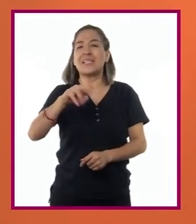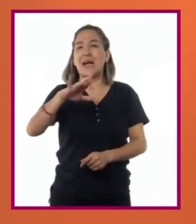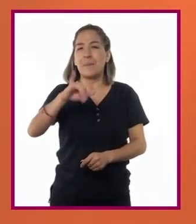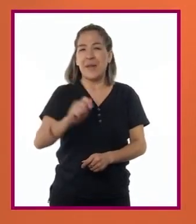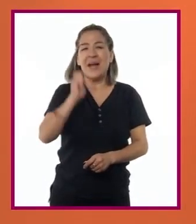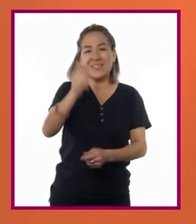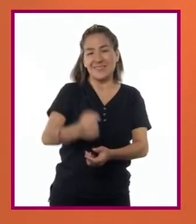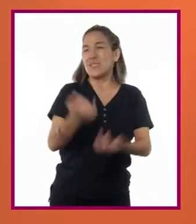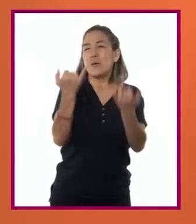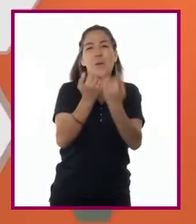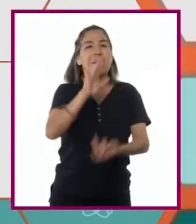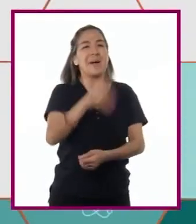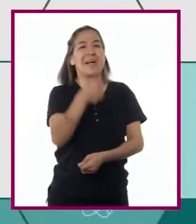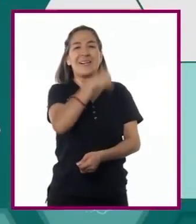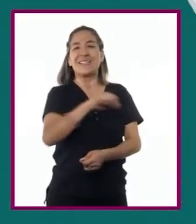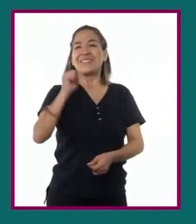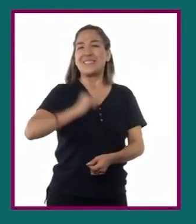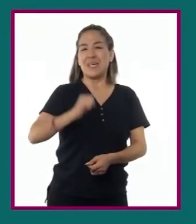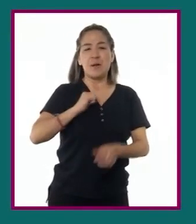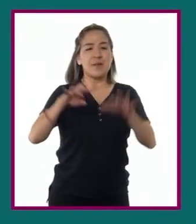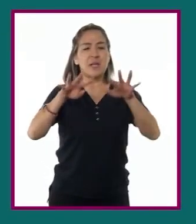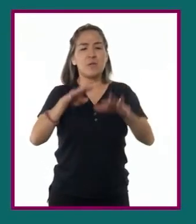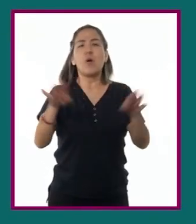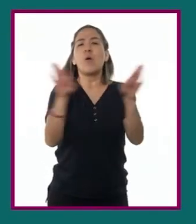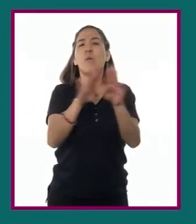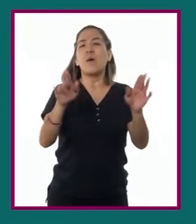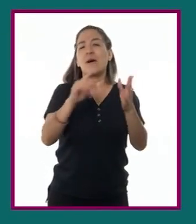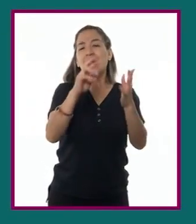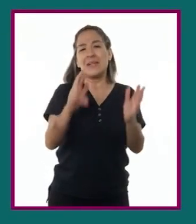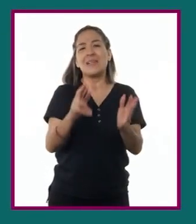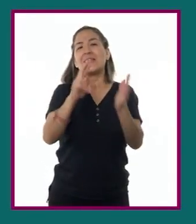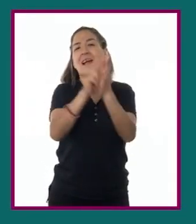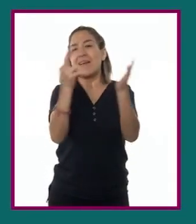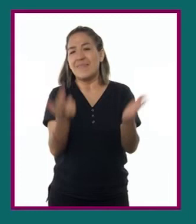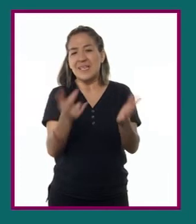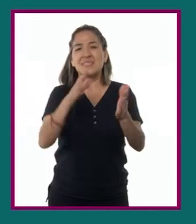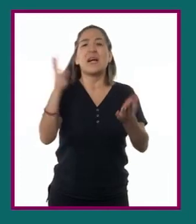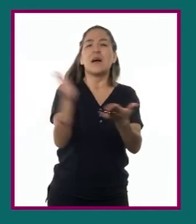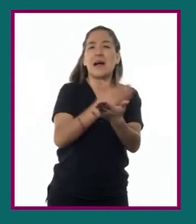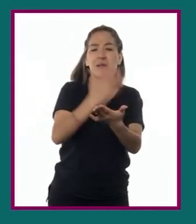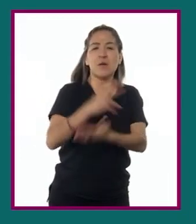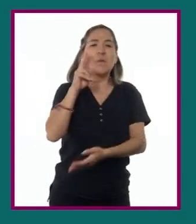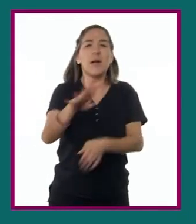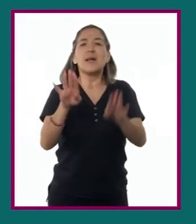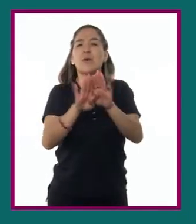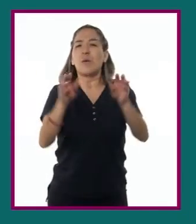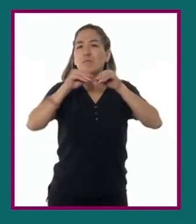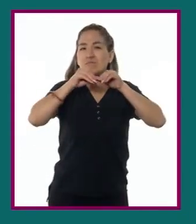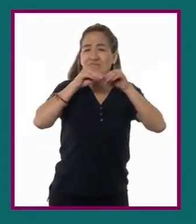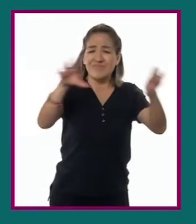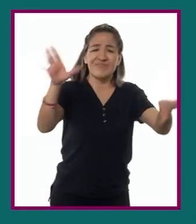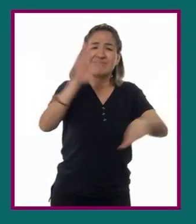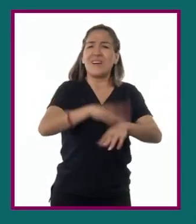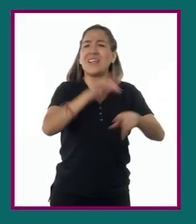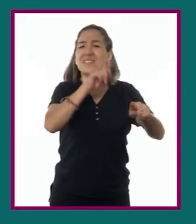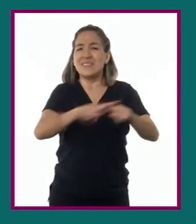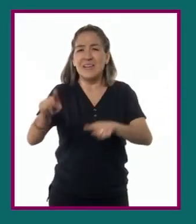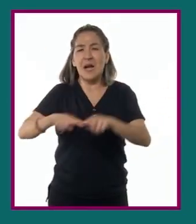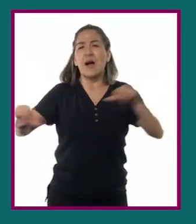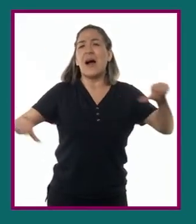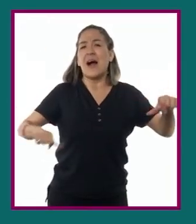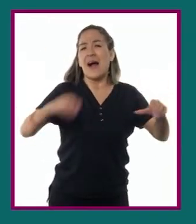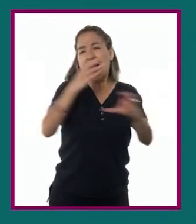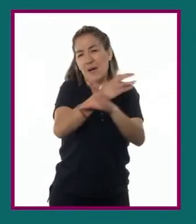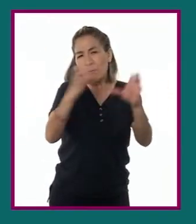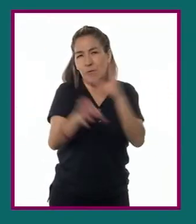finales del siglo XIX. En catálogos, revistas e internet se comercializa una gran variedad de accesorios